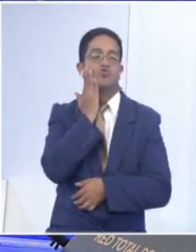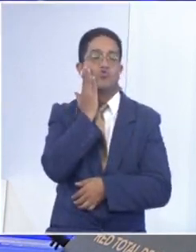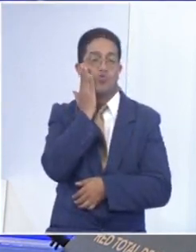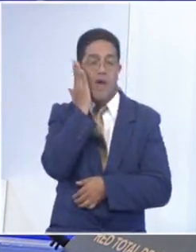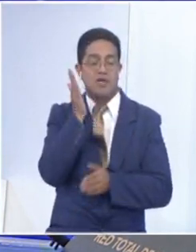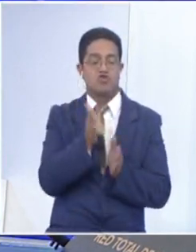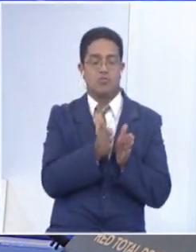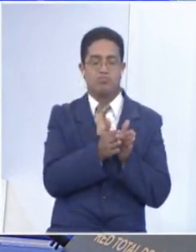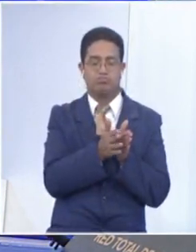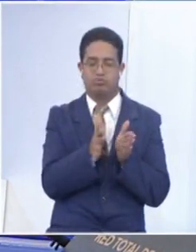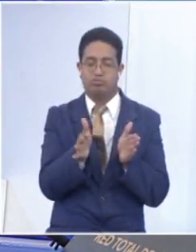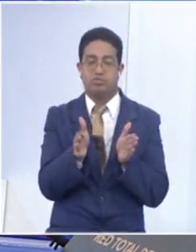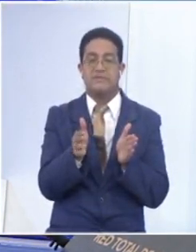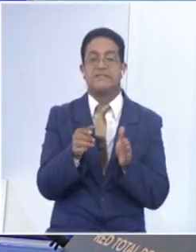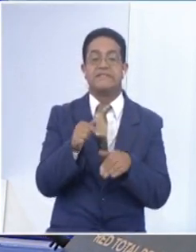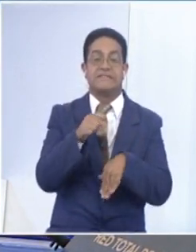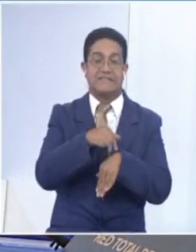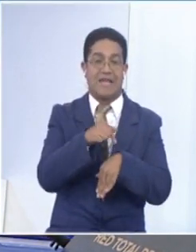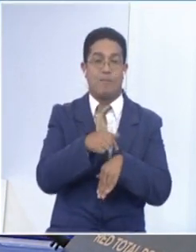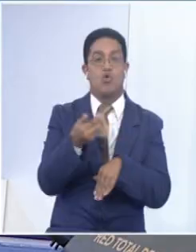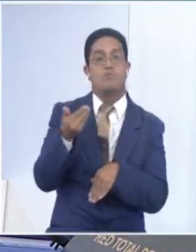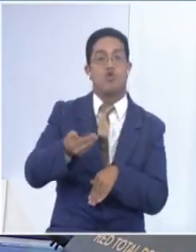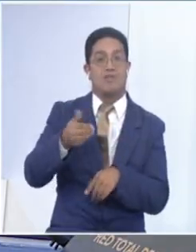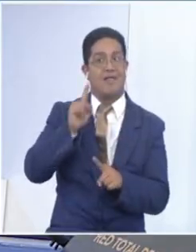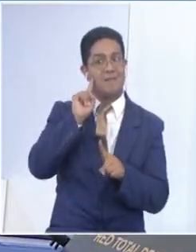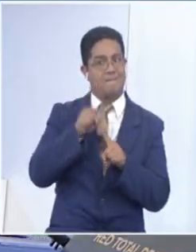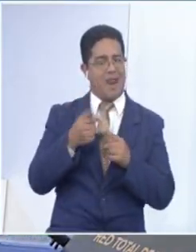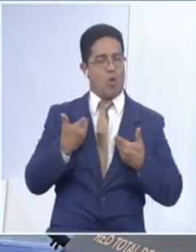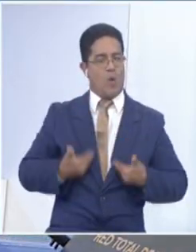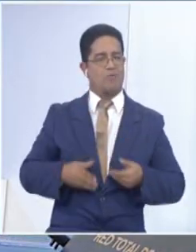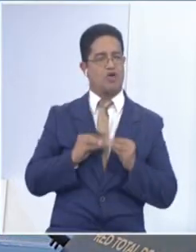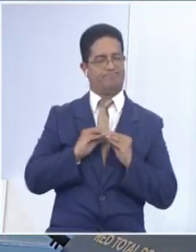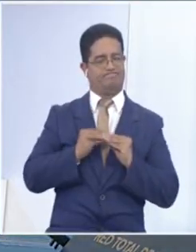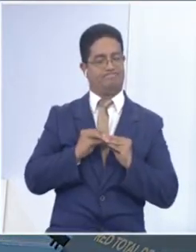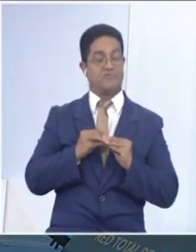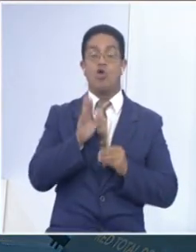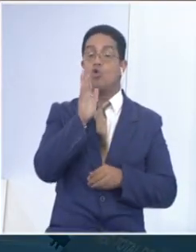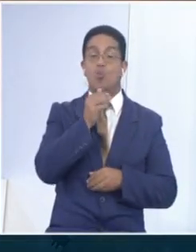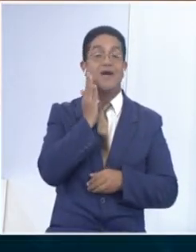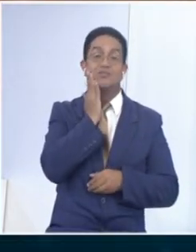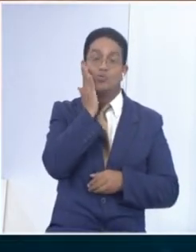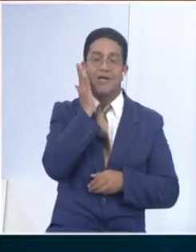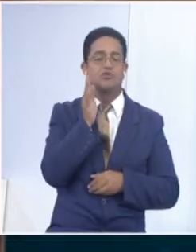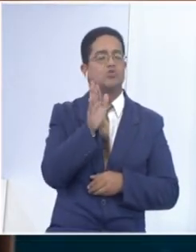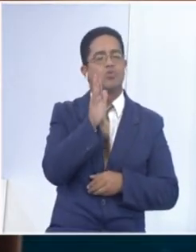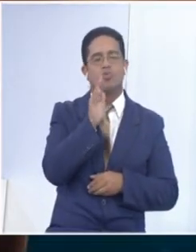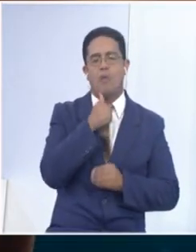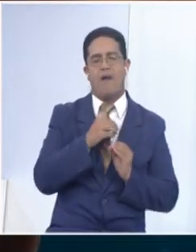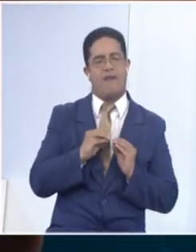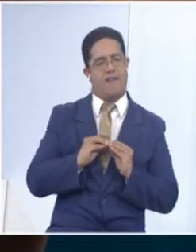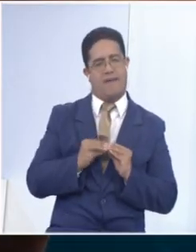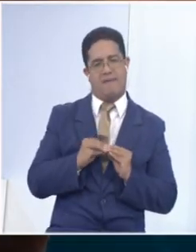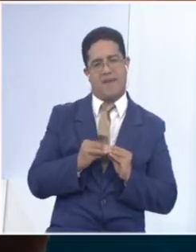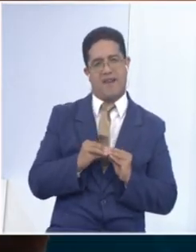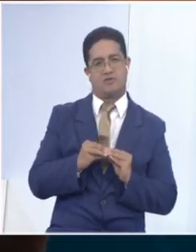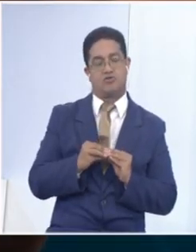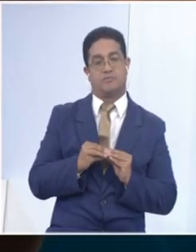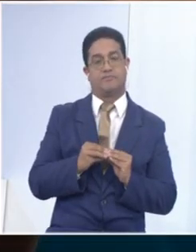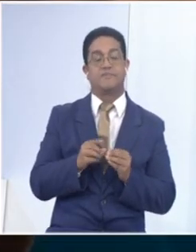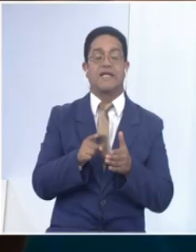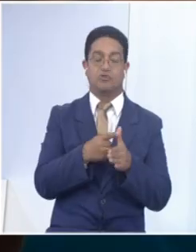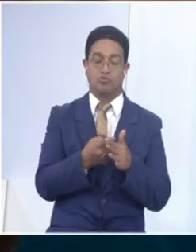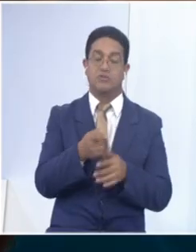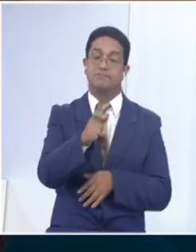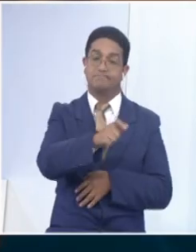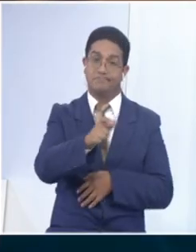etapa vital para que el organismo se repare. Si no hay sueño, no hay reparación. Y es por eso que nosotros